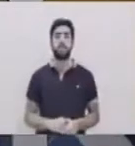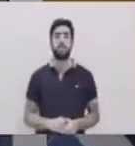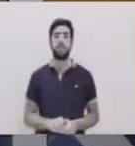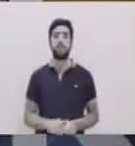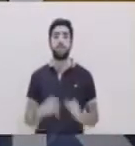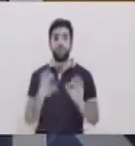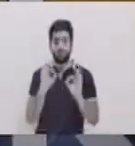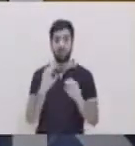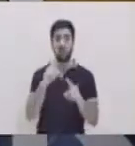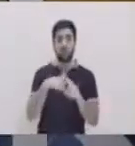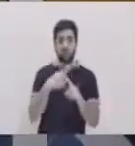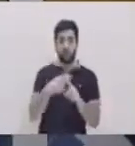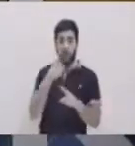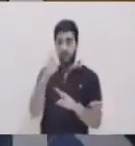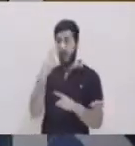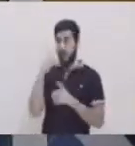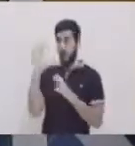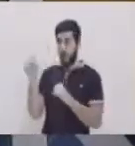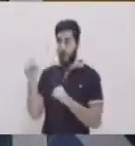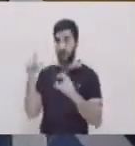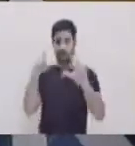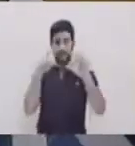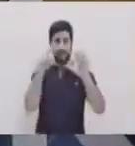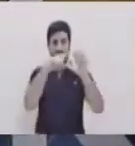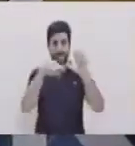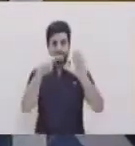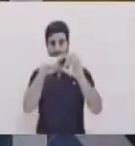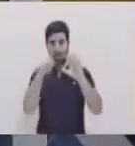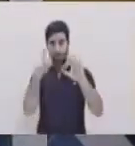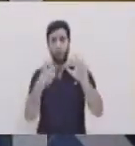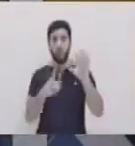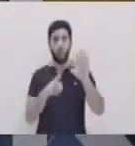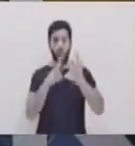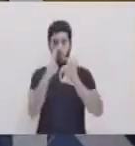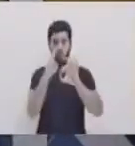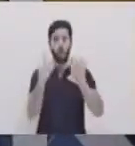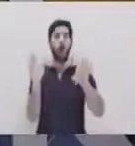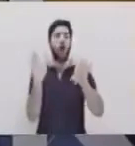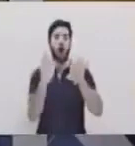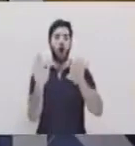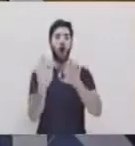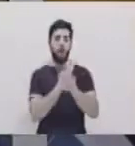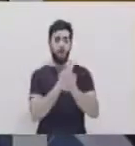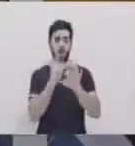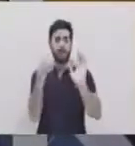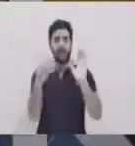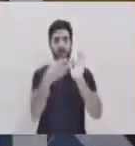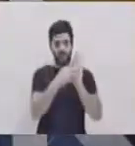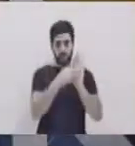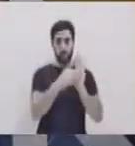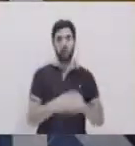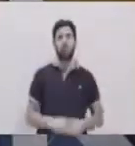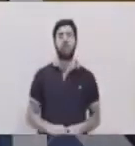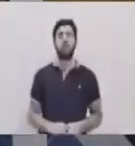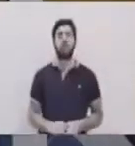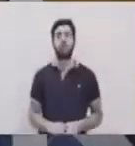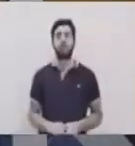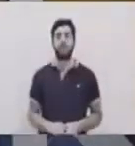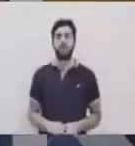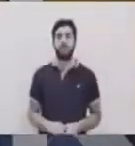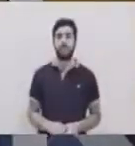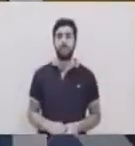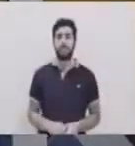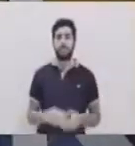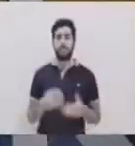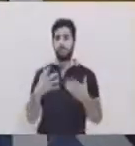continuar que al momento de crear el círculo corto completamente en horizontal.